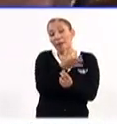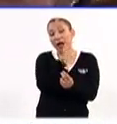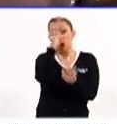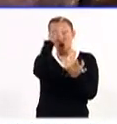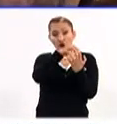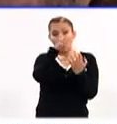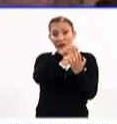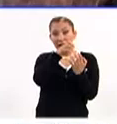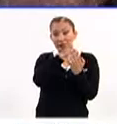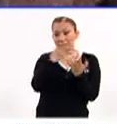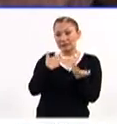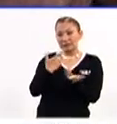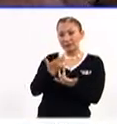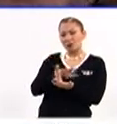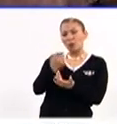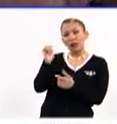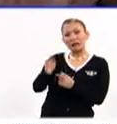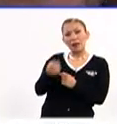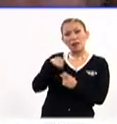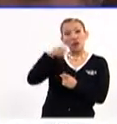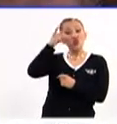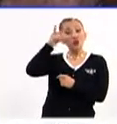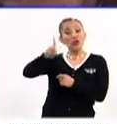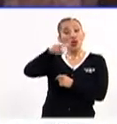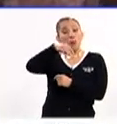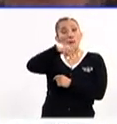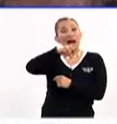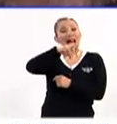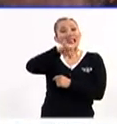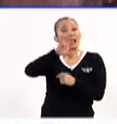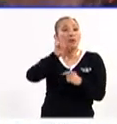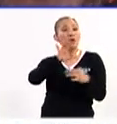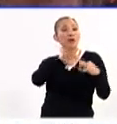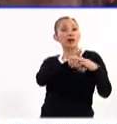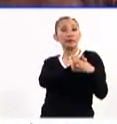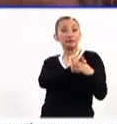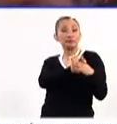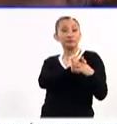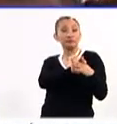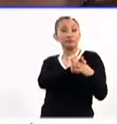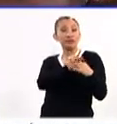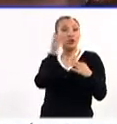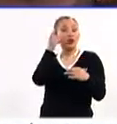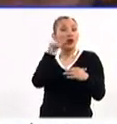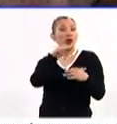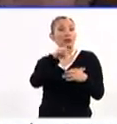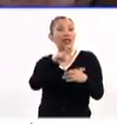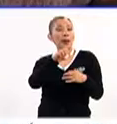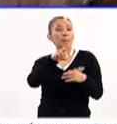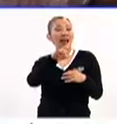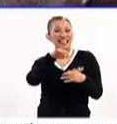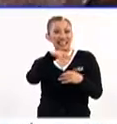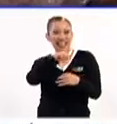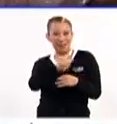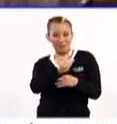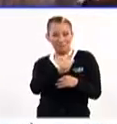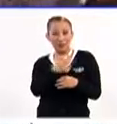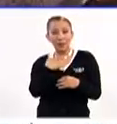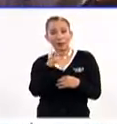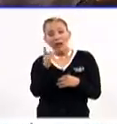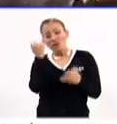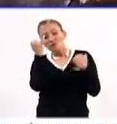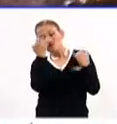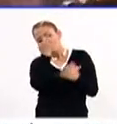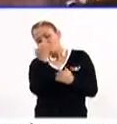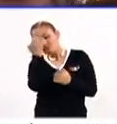Cortés en realidad, y que en realidad significaba dueño de Marina, dueño de Malinche, que era un posesivo. Pero esa interpretación de Bernal